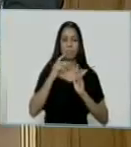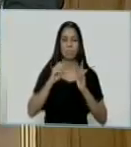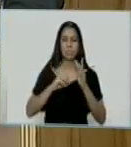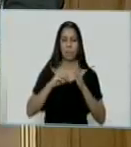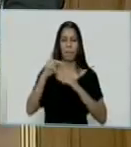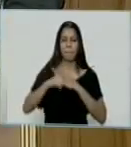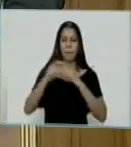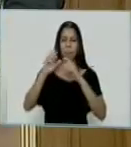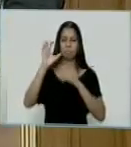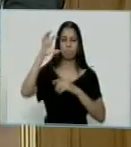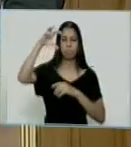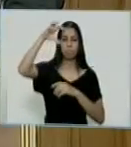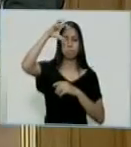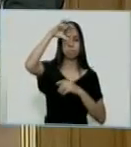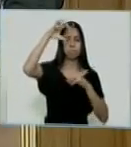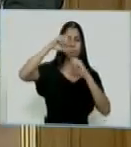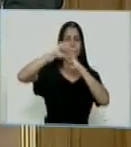bomba.